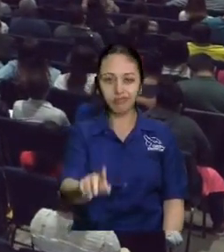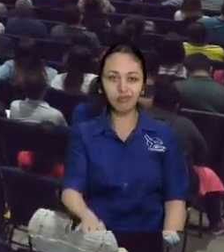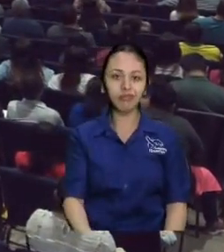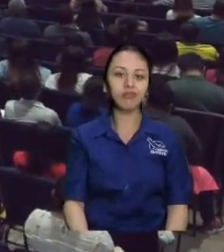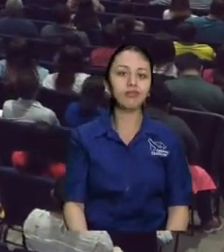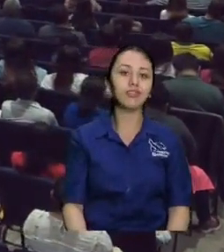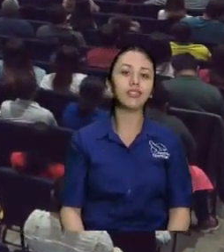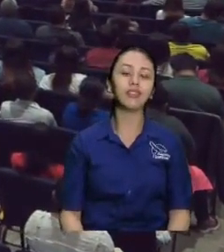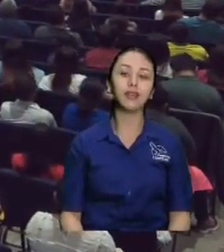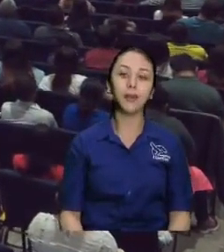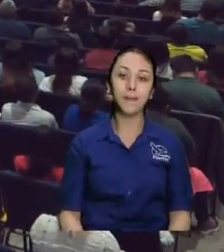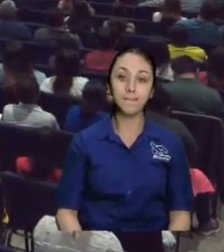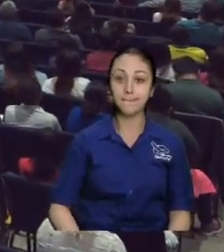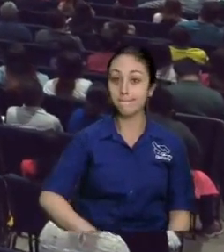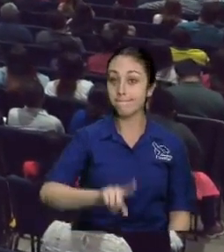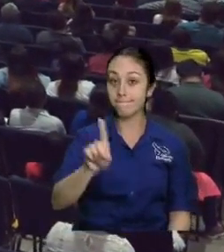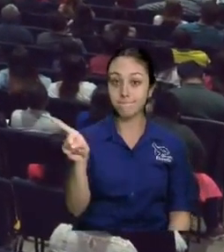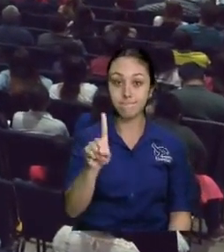Ni siquiera besar.